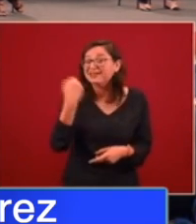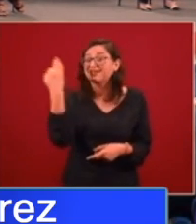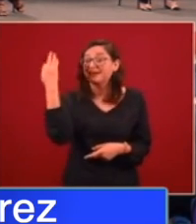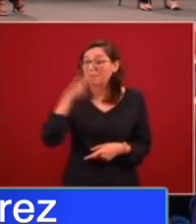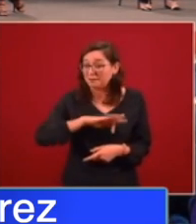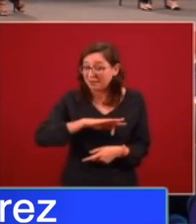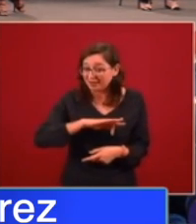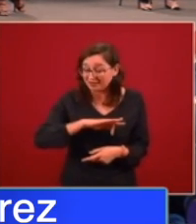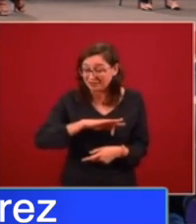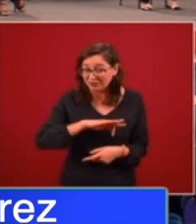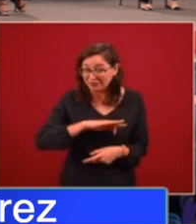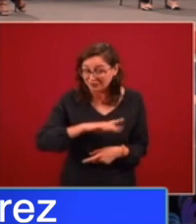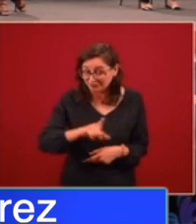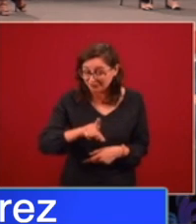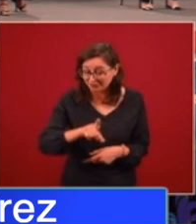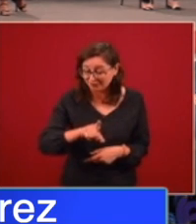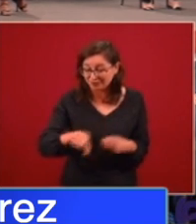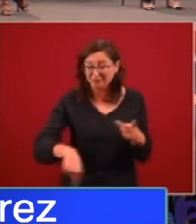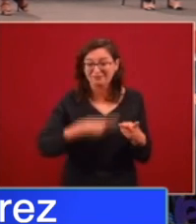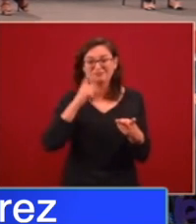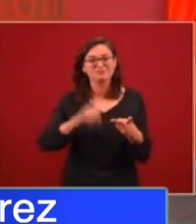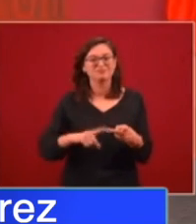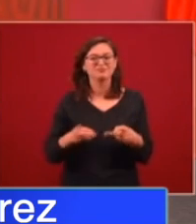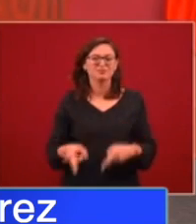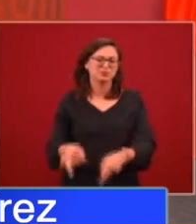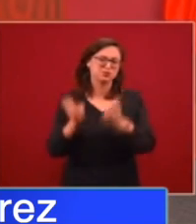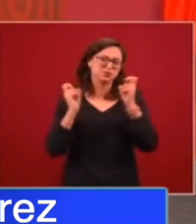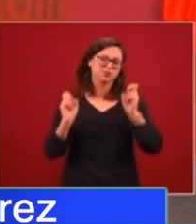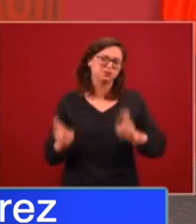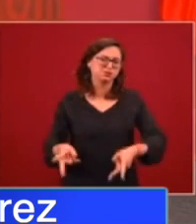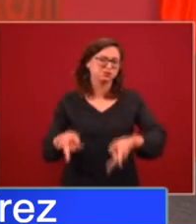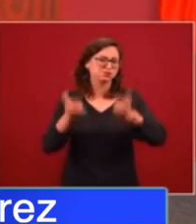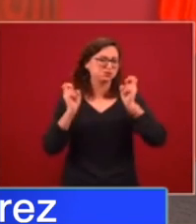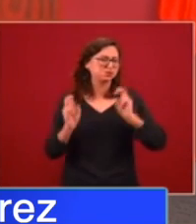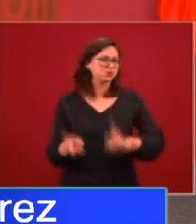adulteración de medicamentos y robo